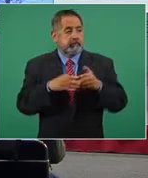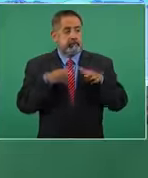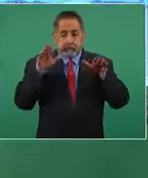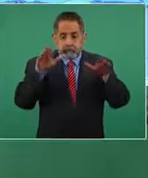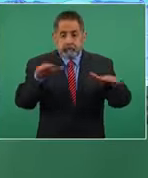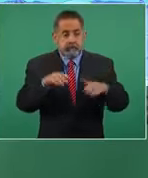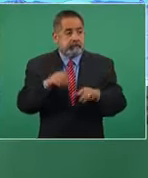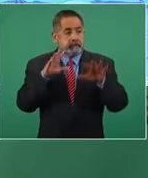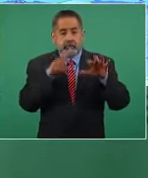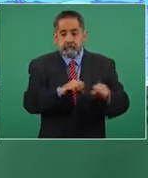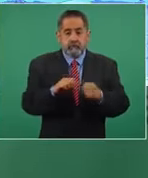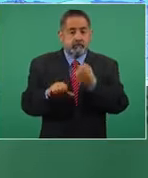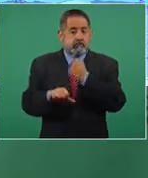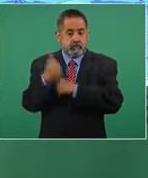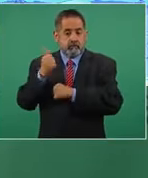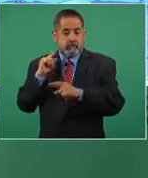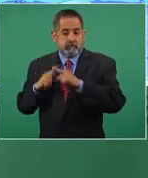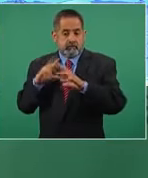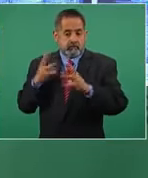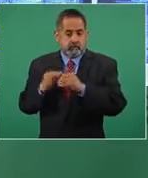en el año.